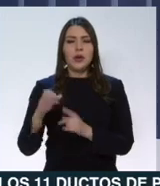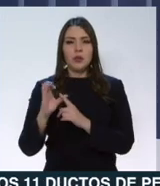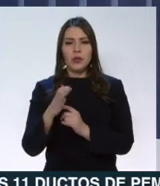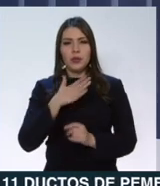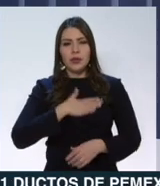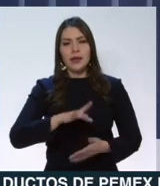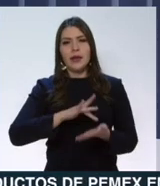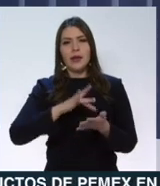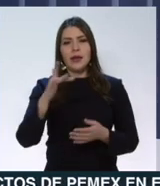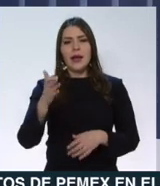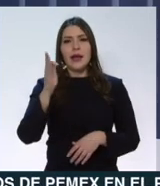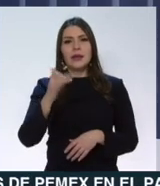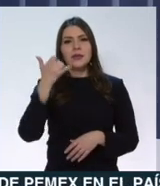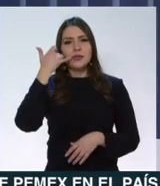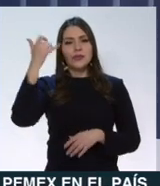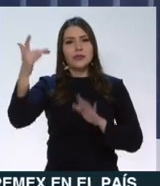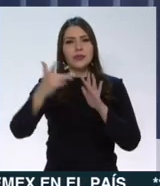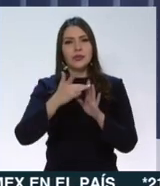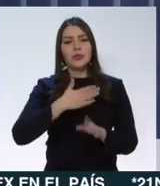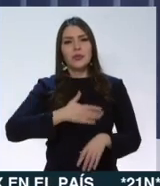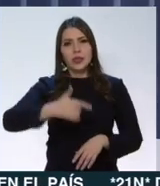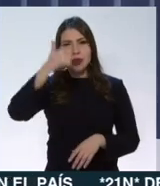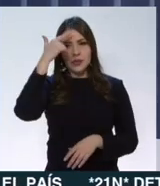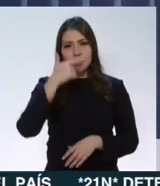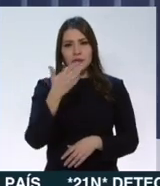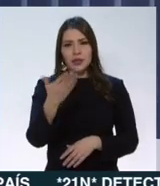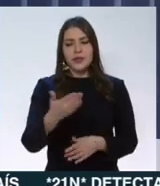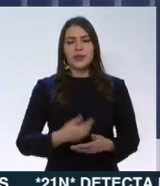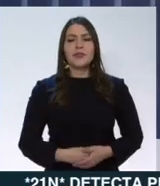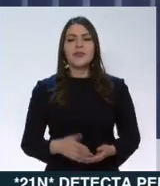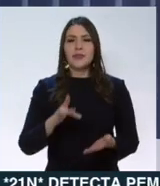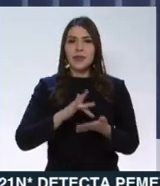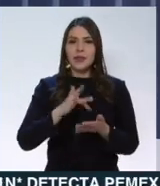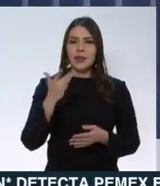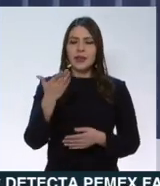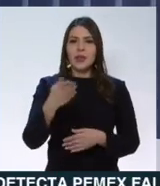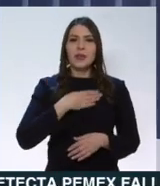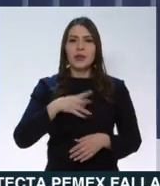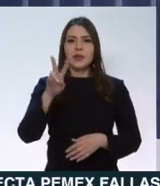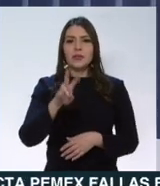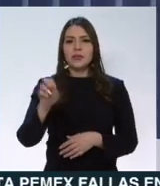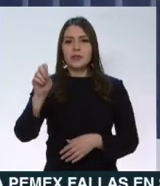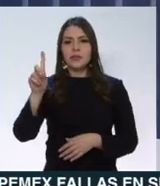por habernos tomado la llamada. Que tenga una excelente noche. Muchas gracias, Feli. Juan, excelente fin de semana. Un gusto, senador.